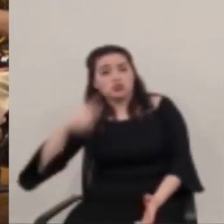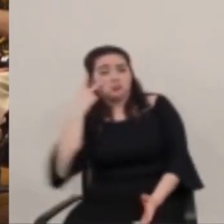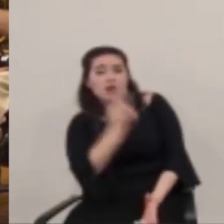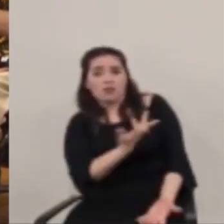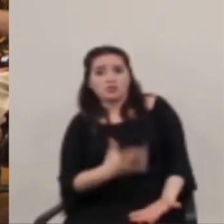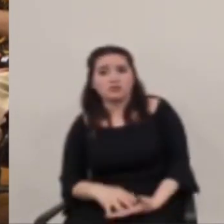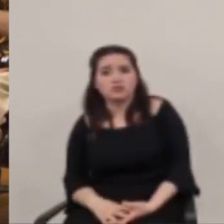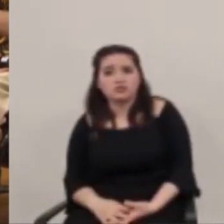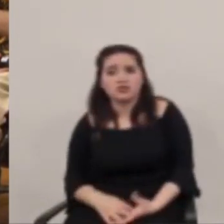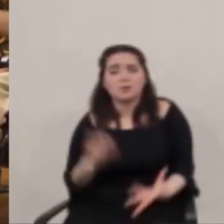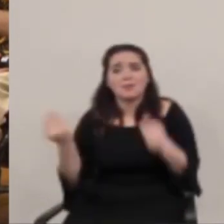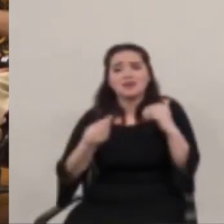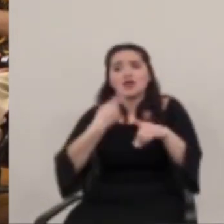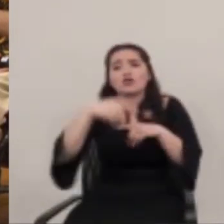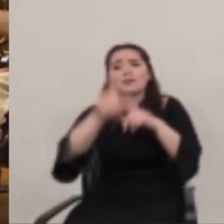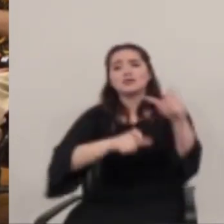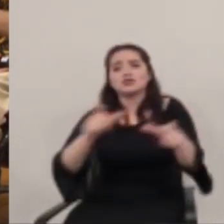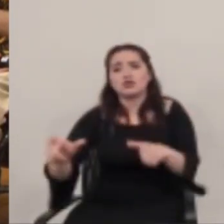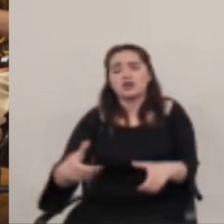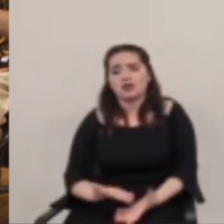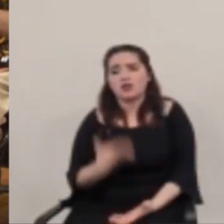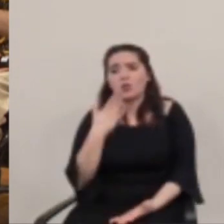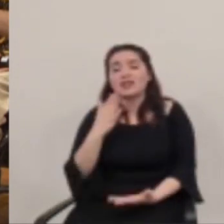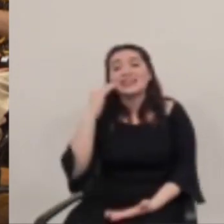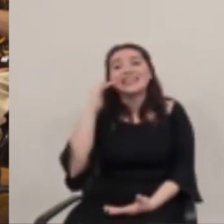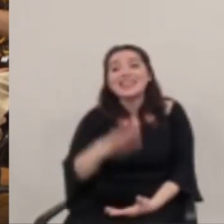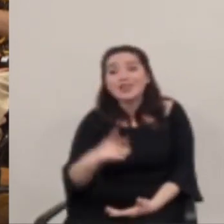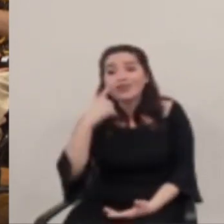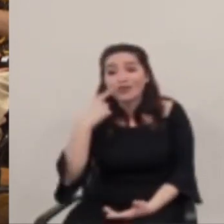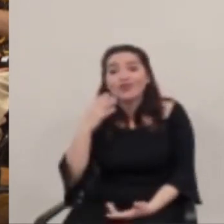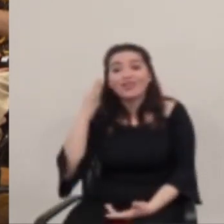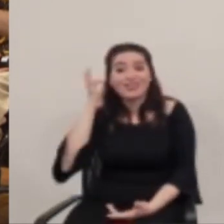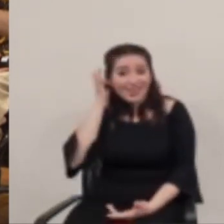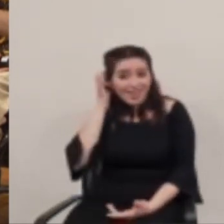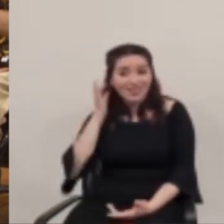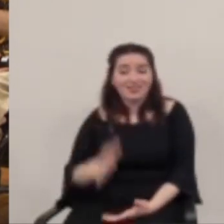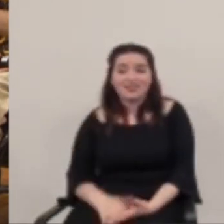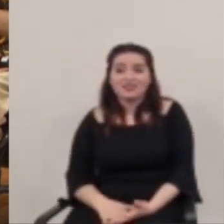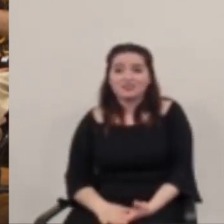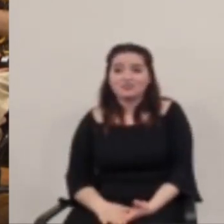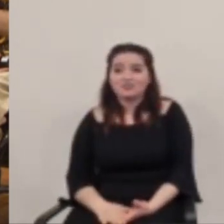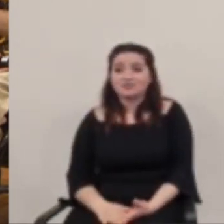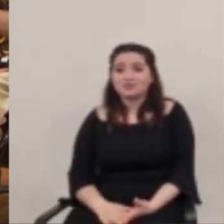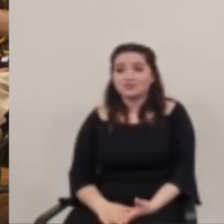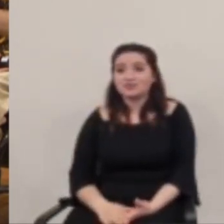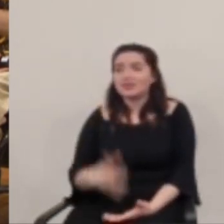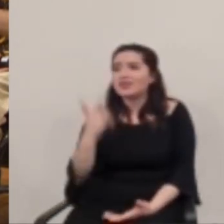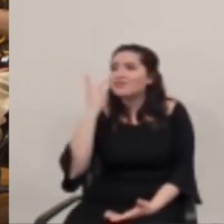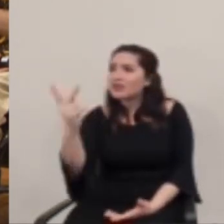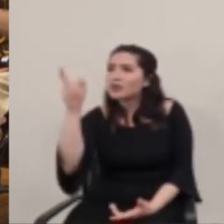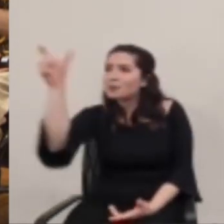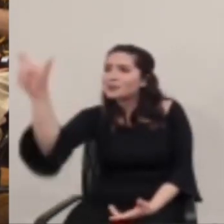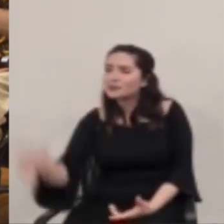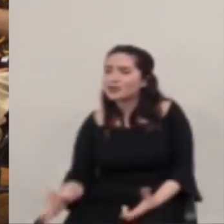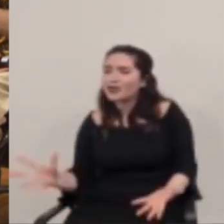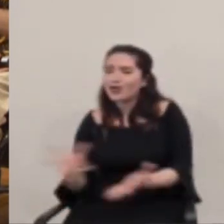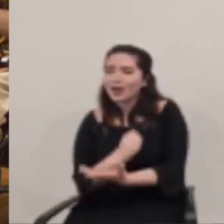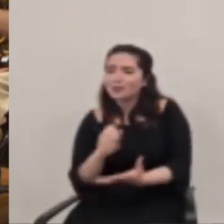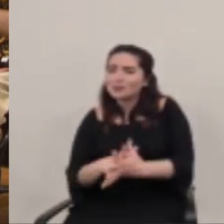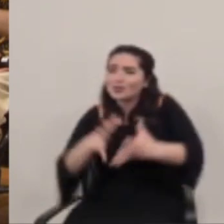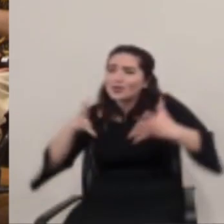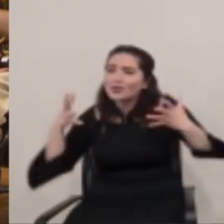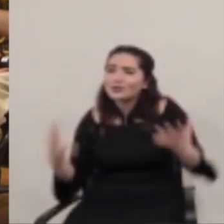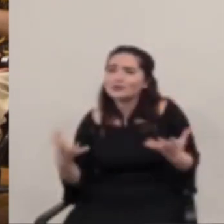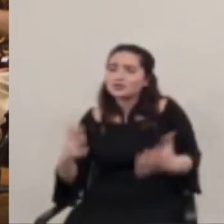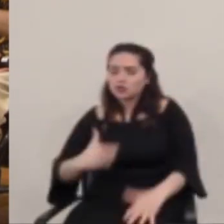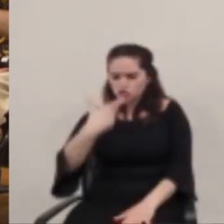¿Qué pasará con los otros entonces, con ese niño, con esa niña, si alguien así que ha logrado tanto está convencido que es